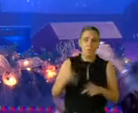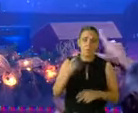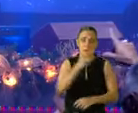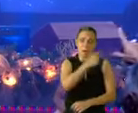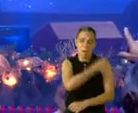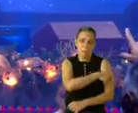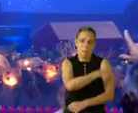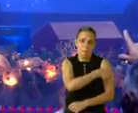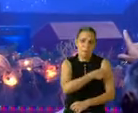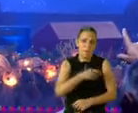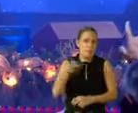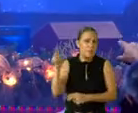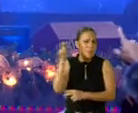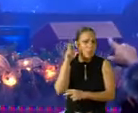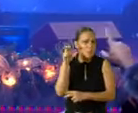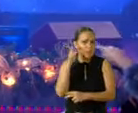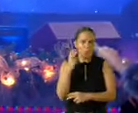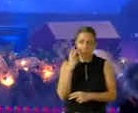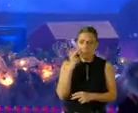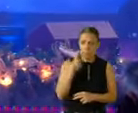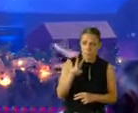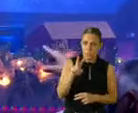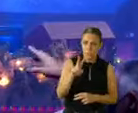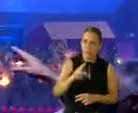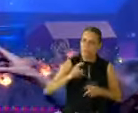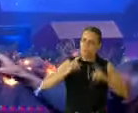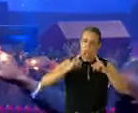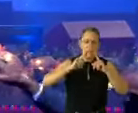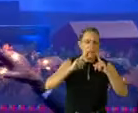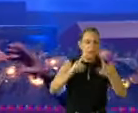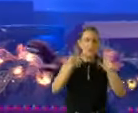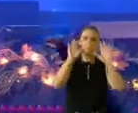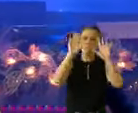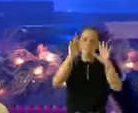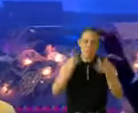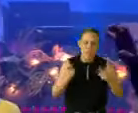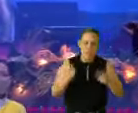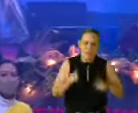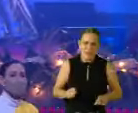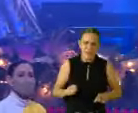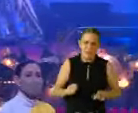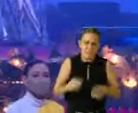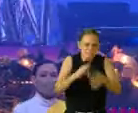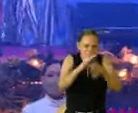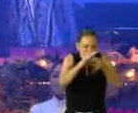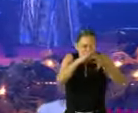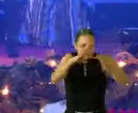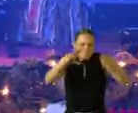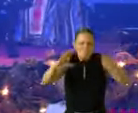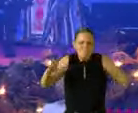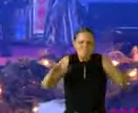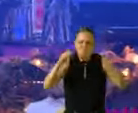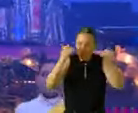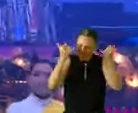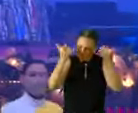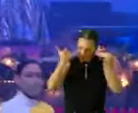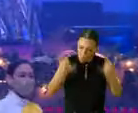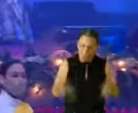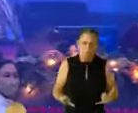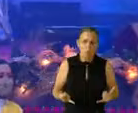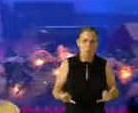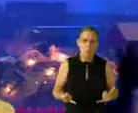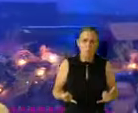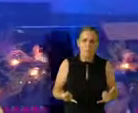en el nombre de Jesús que un milagro se desate en esta mañana. Levante su mano ahora y declaramos que el milagro que usted